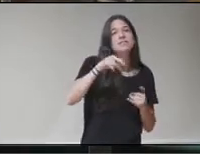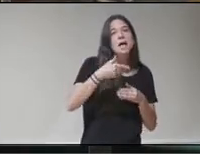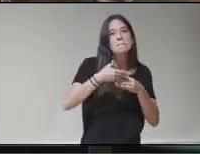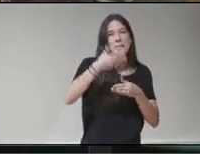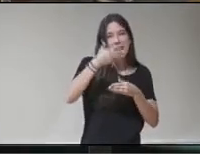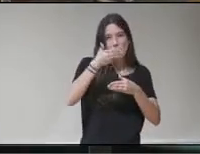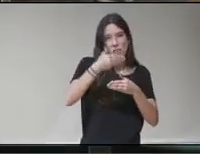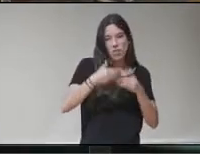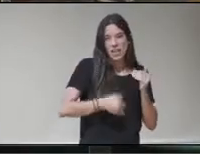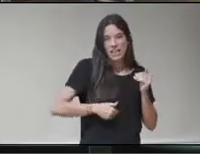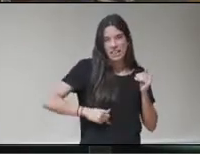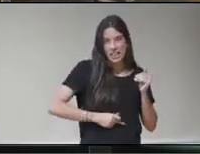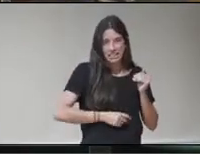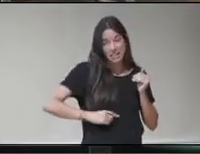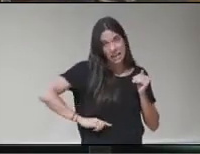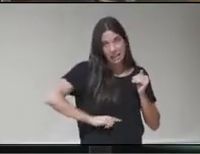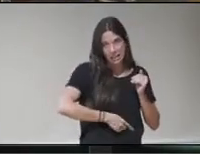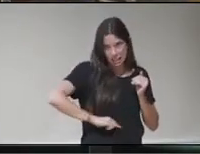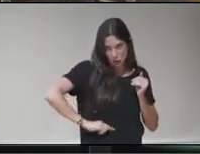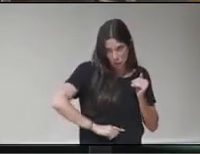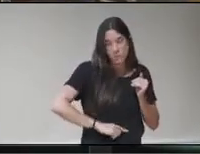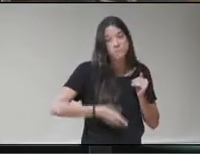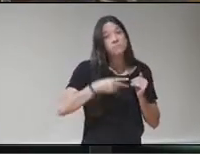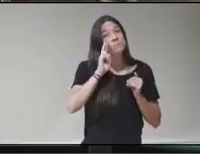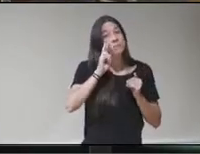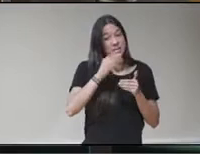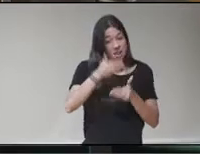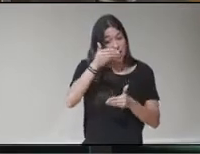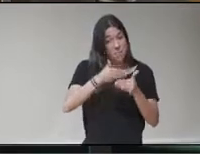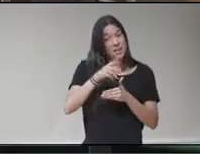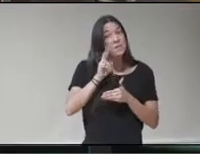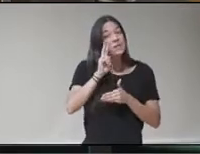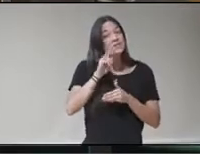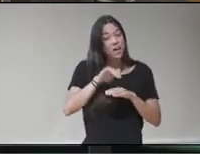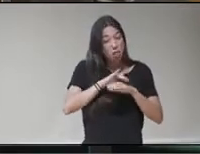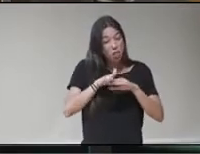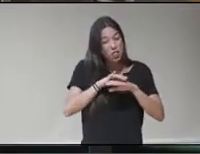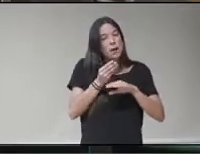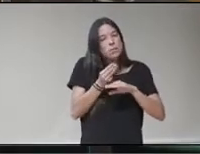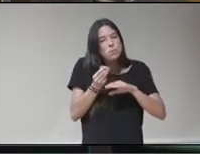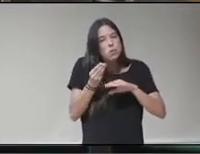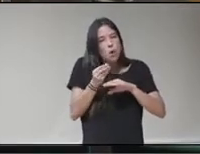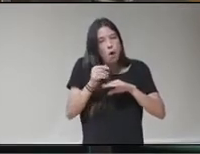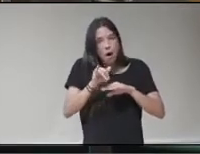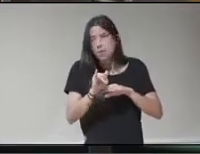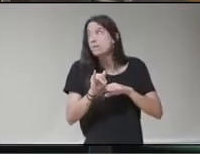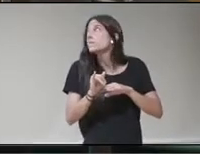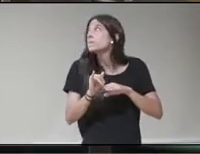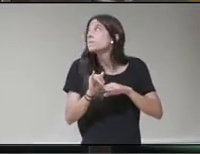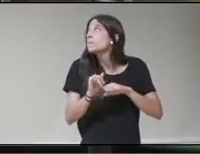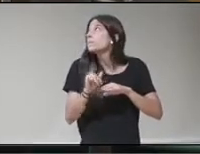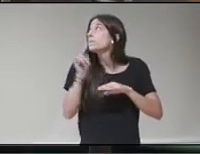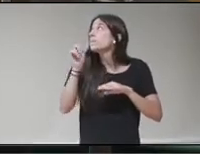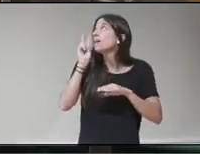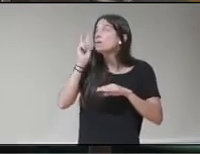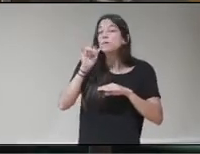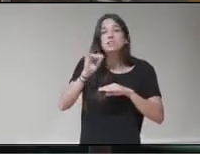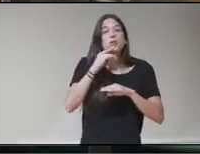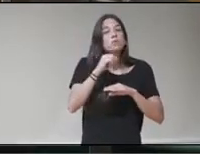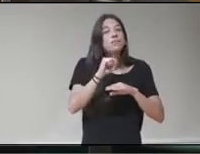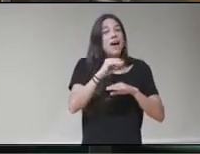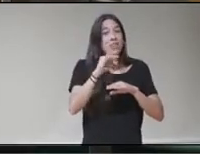intestinal. En la pared intestinal veis que por encima hay una capa mucosa, y aquí lo que tenemos es un hacino de